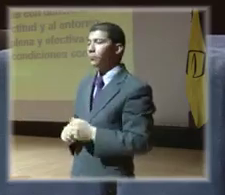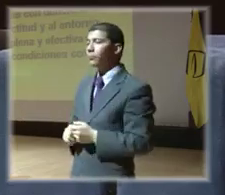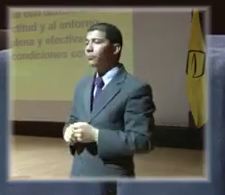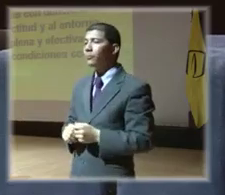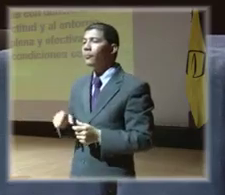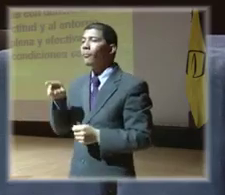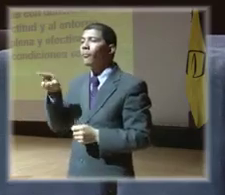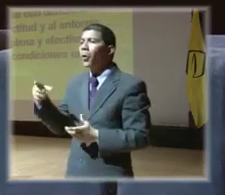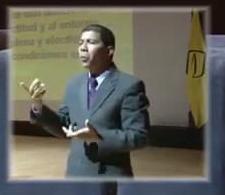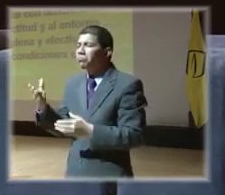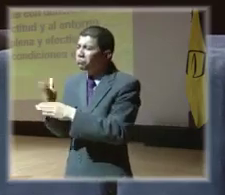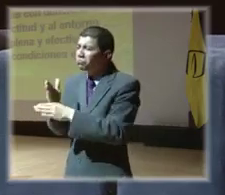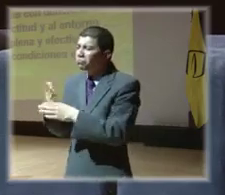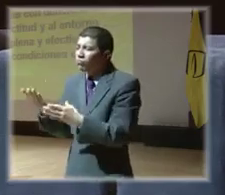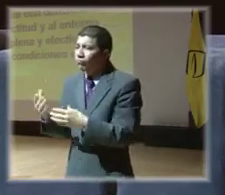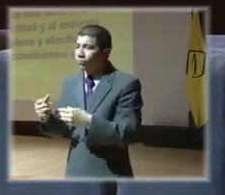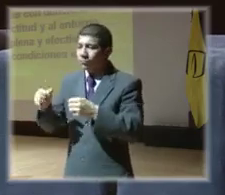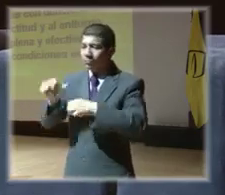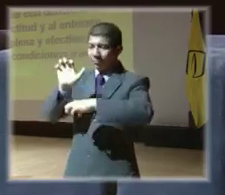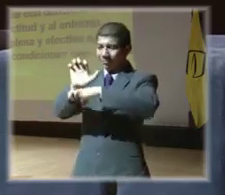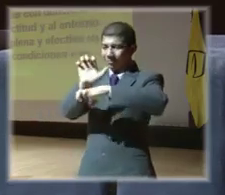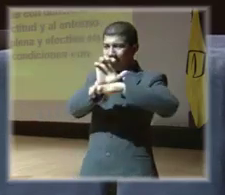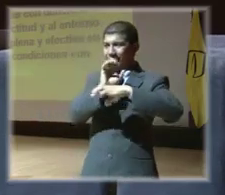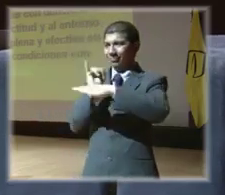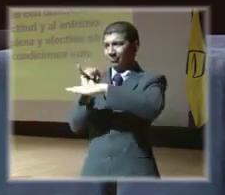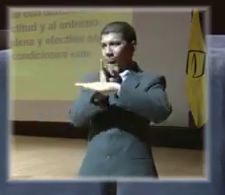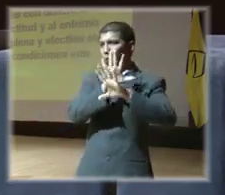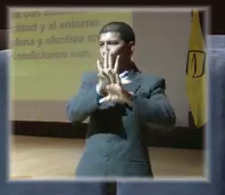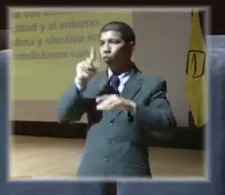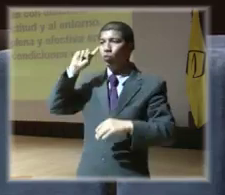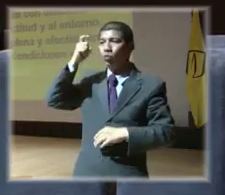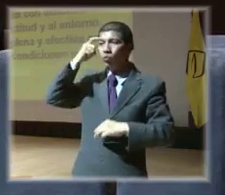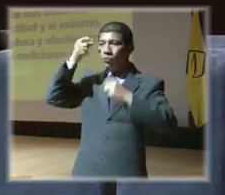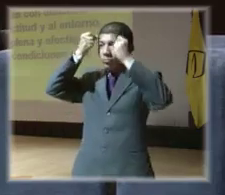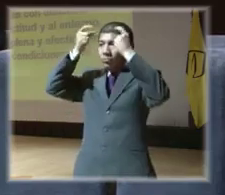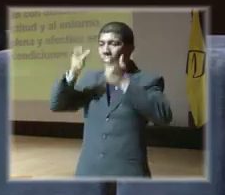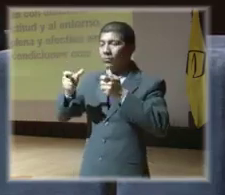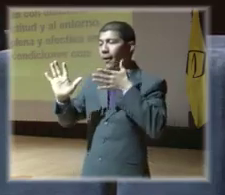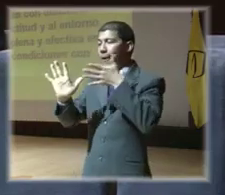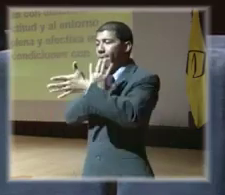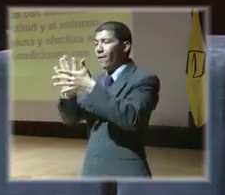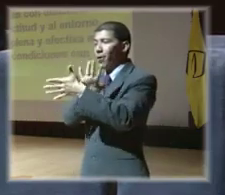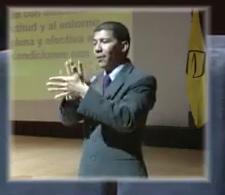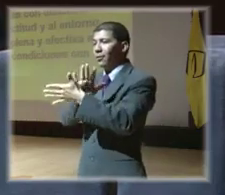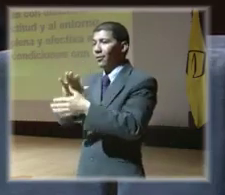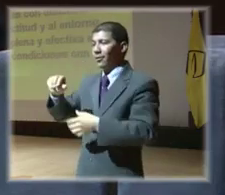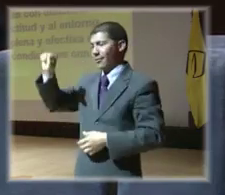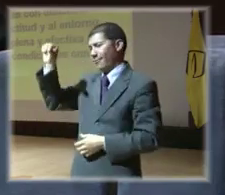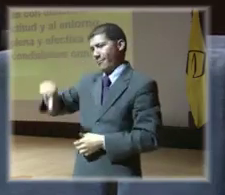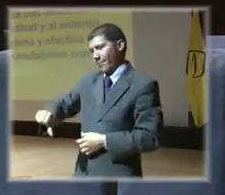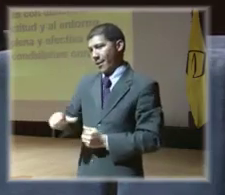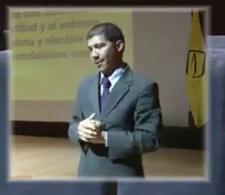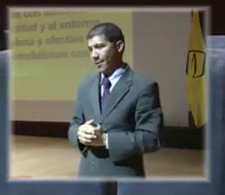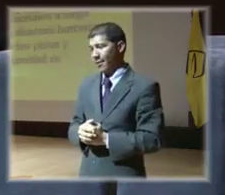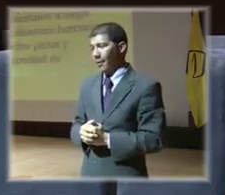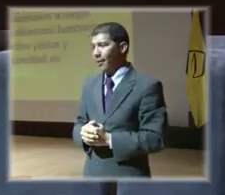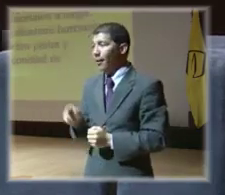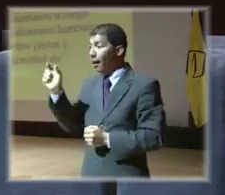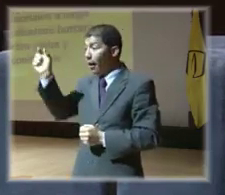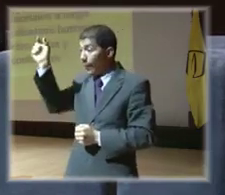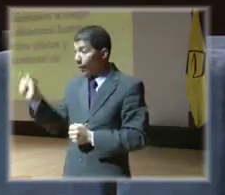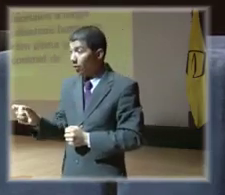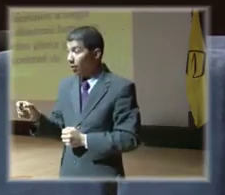están dando mala información legal. La interdicción no es un requisito para obtener la pensión en Colombia, no lo es.